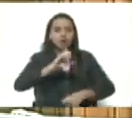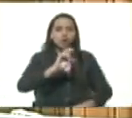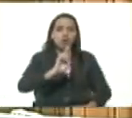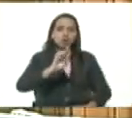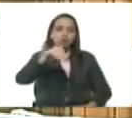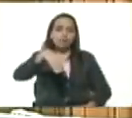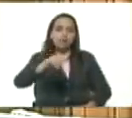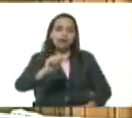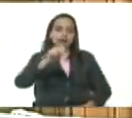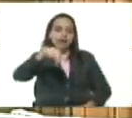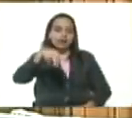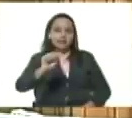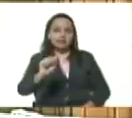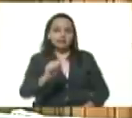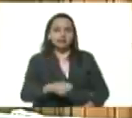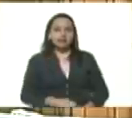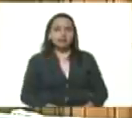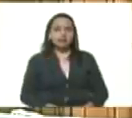el mercado de Cumaná.